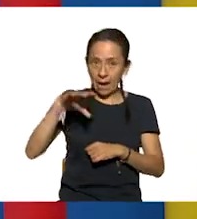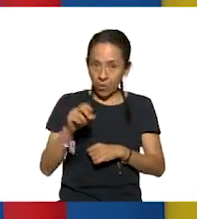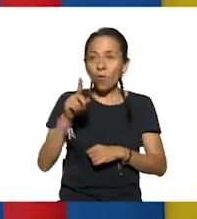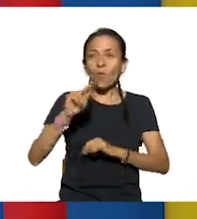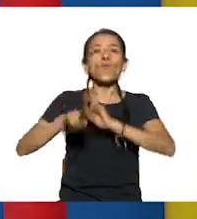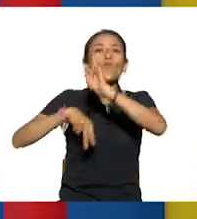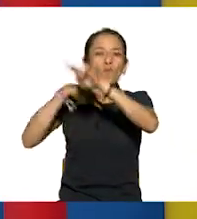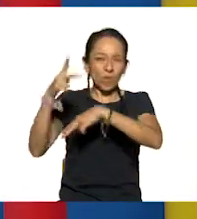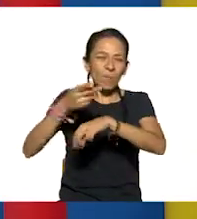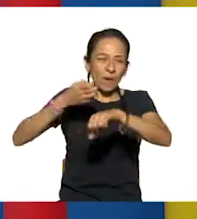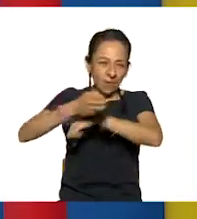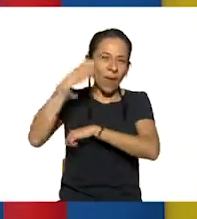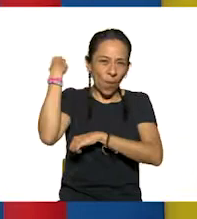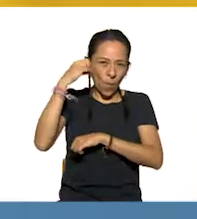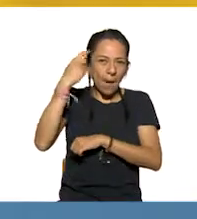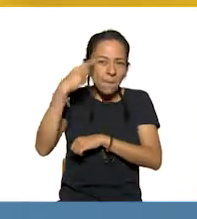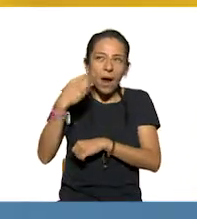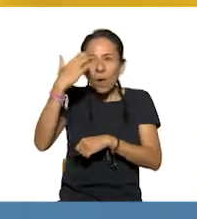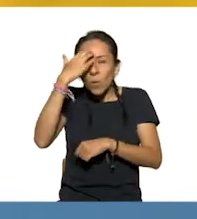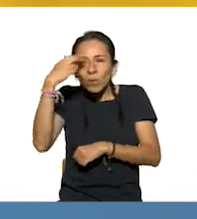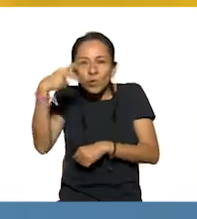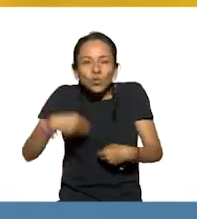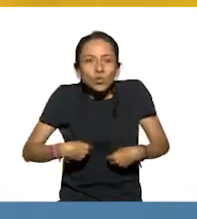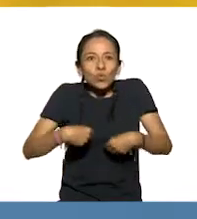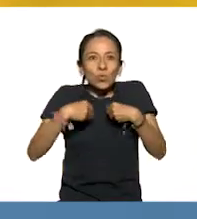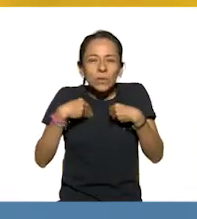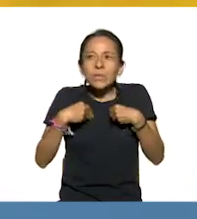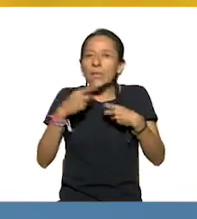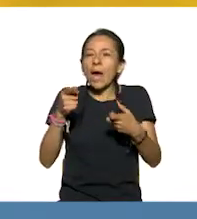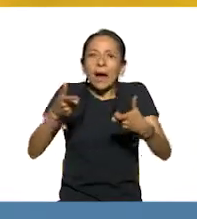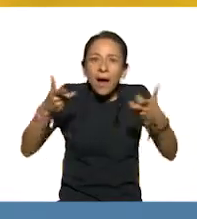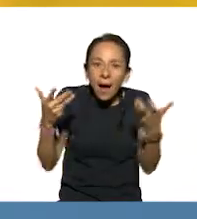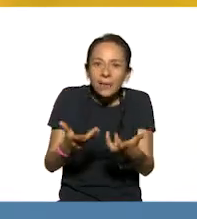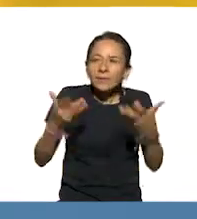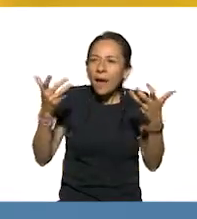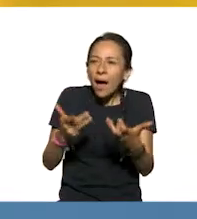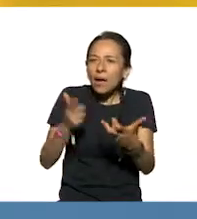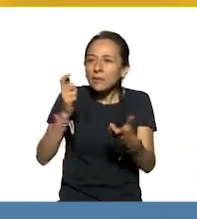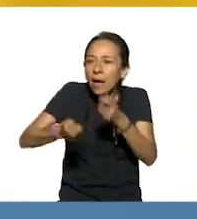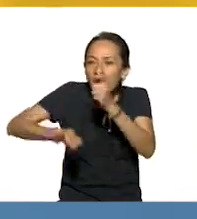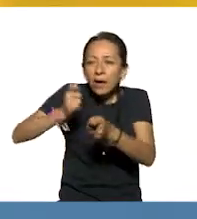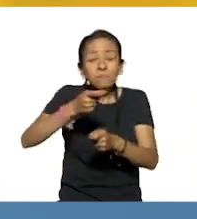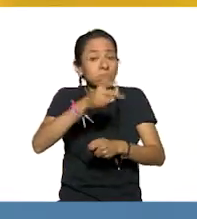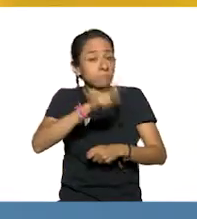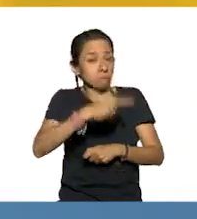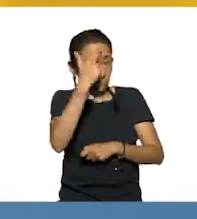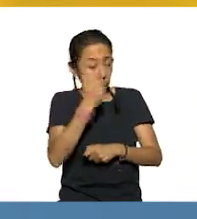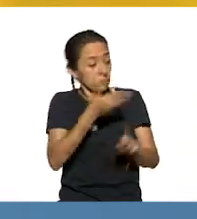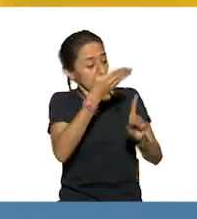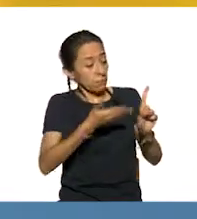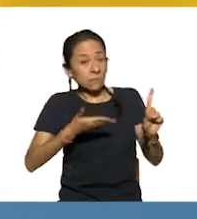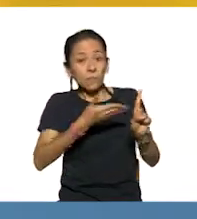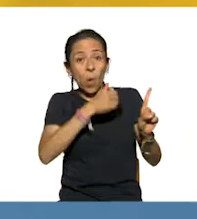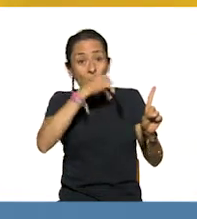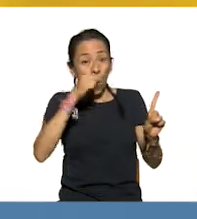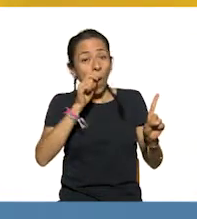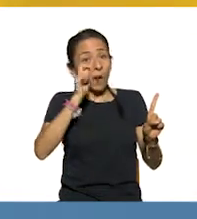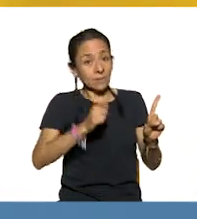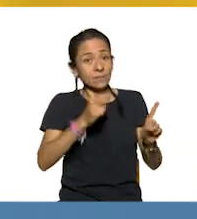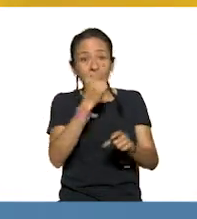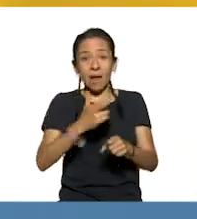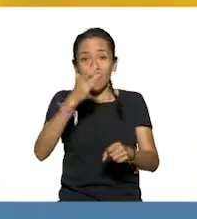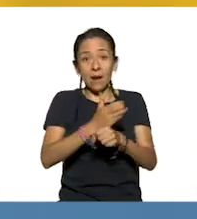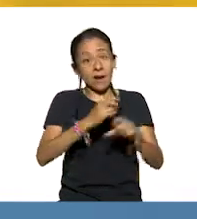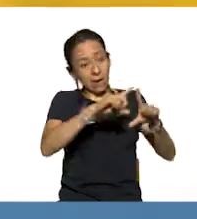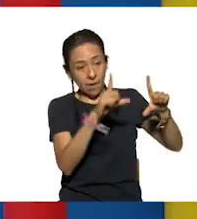Oaxaca para conocer su vida y su obra. Así es, y pudimos identificar la importancia de Juárez como un defensor de la República y de los